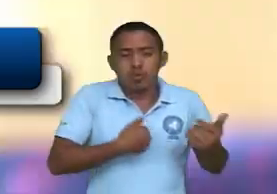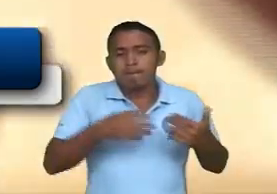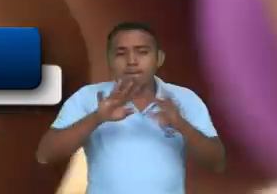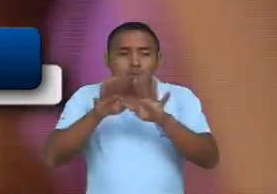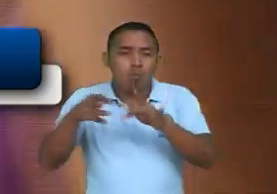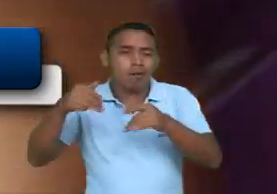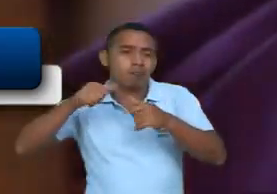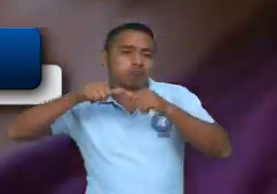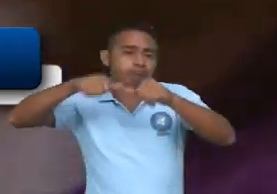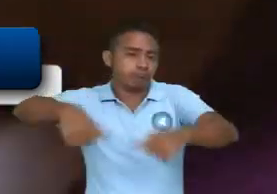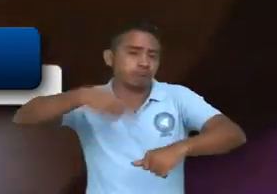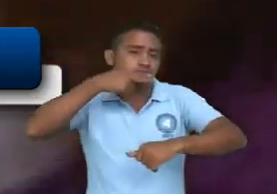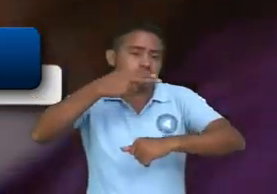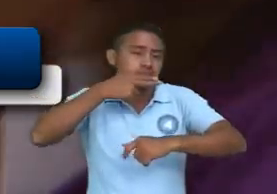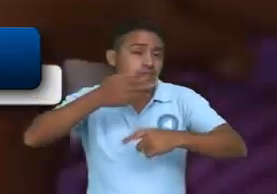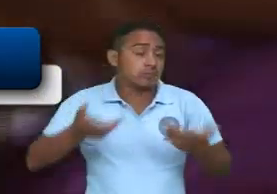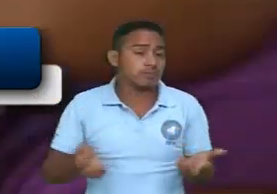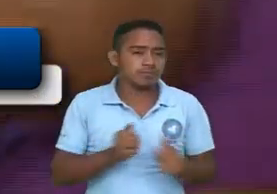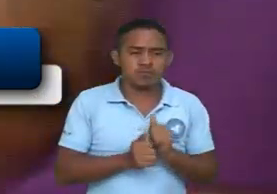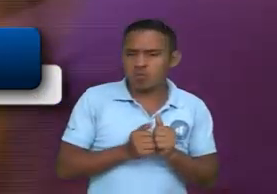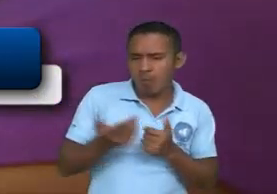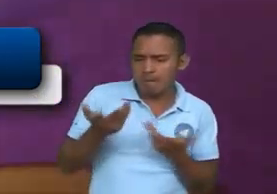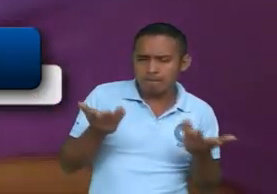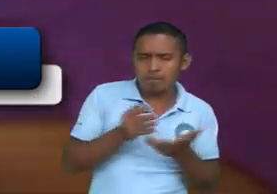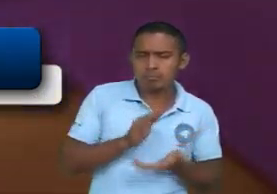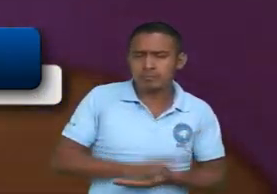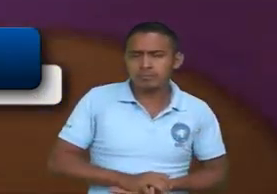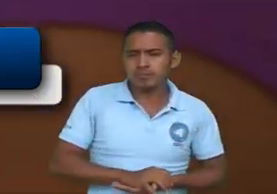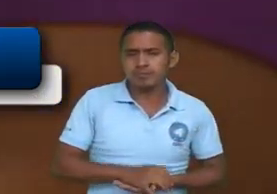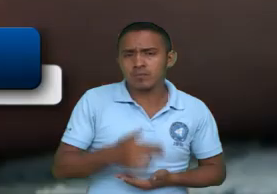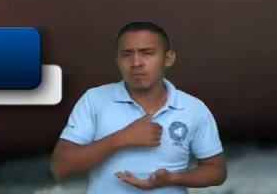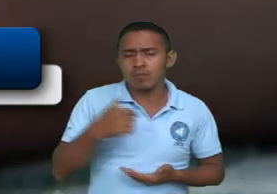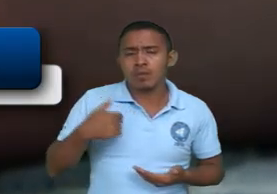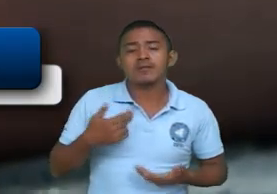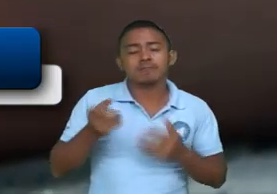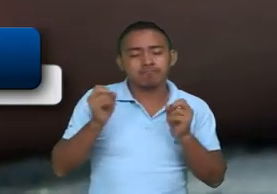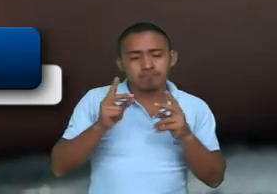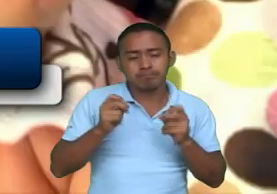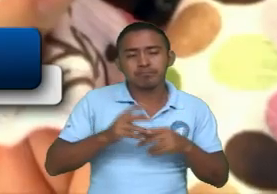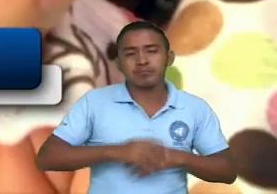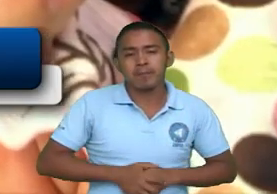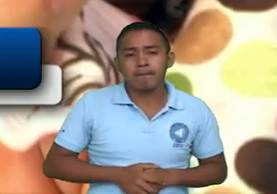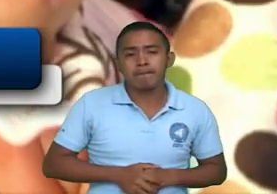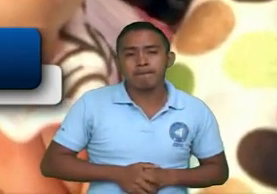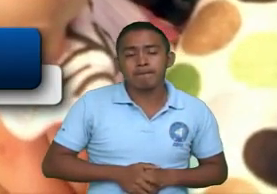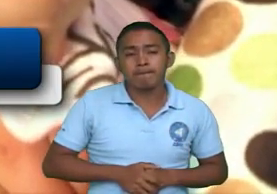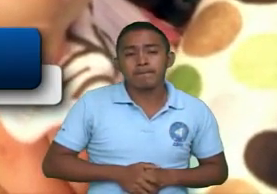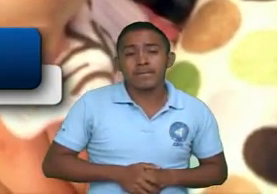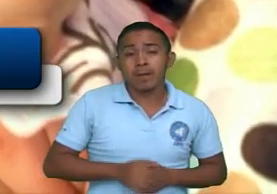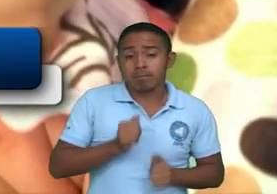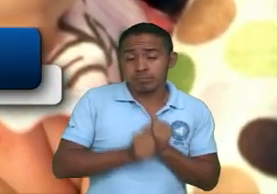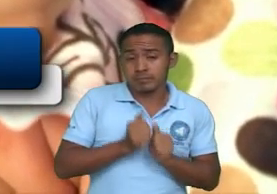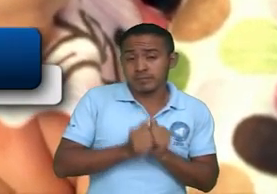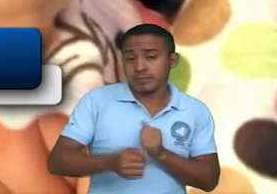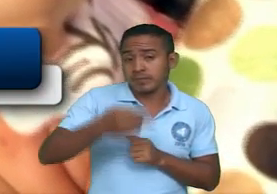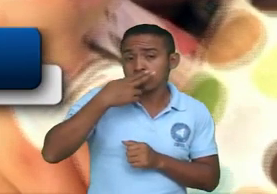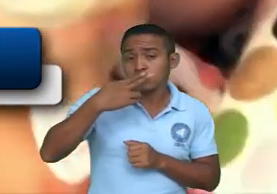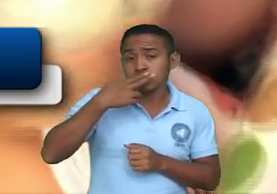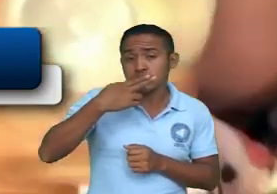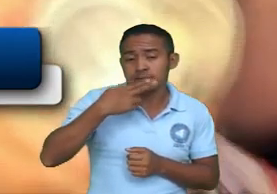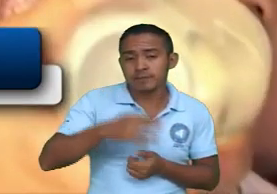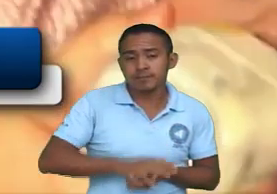de otros factores de riesgo que me mencionaba usted, como era esto del tabaquismo, antes y después de nacer el